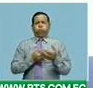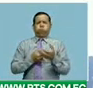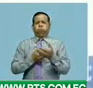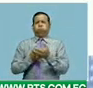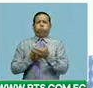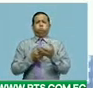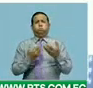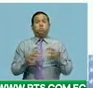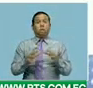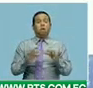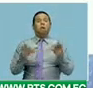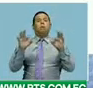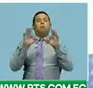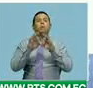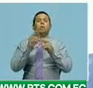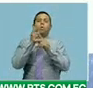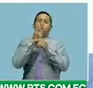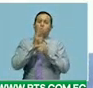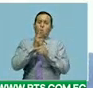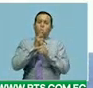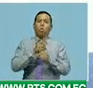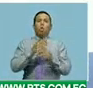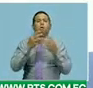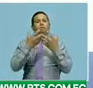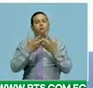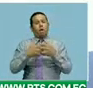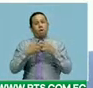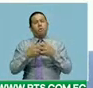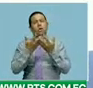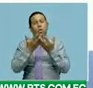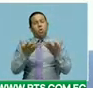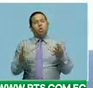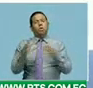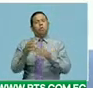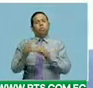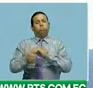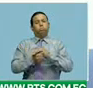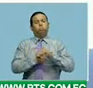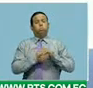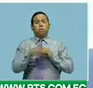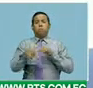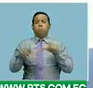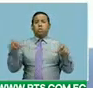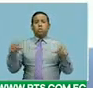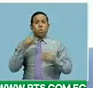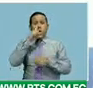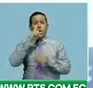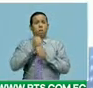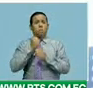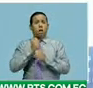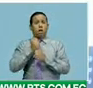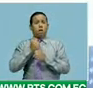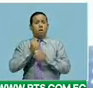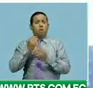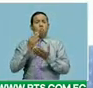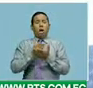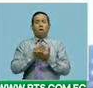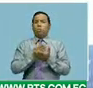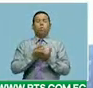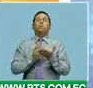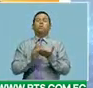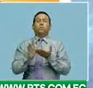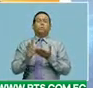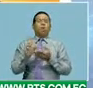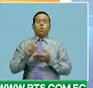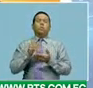lograron salvaguardar las instalaciones productivas, garantizando las plazas de trabajo de nuestros colaboradores. De su parte, el gobernador